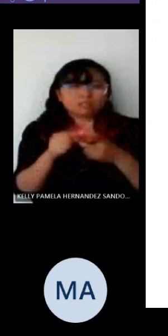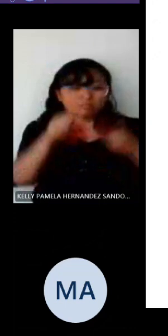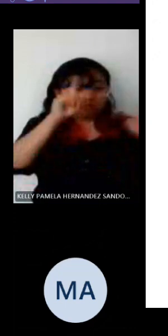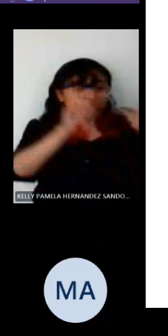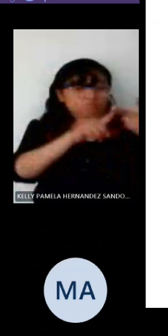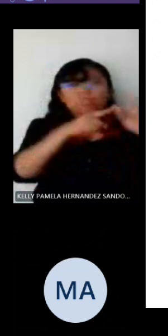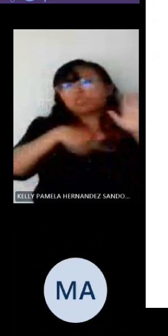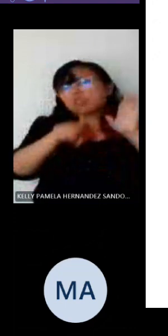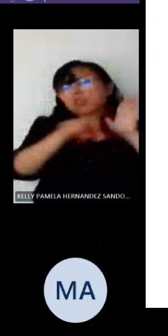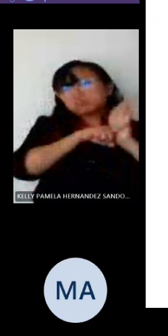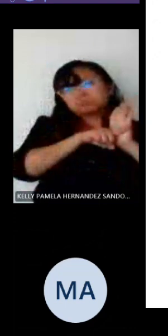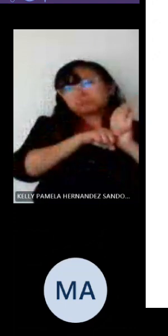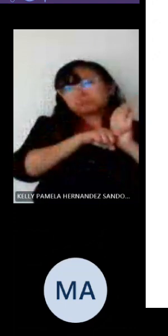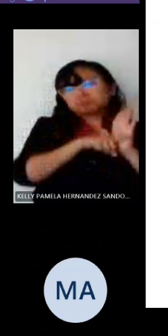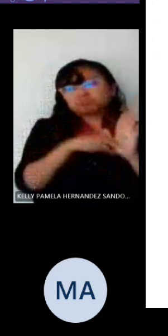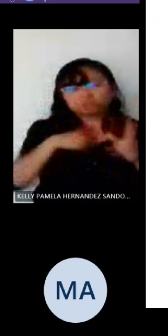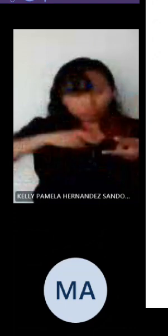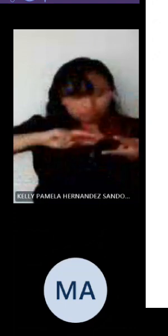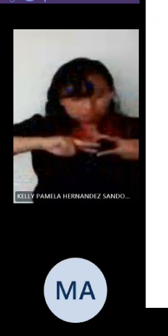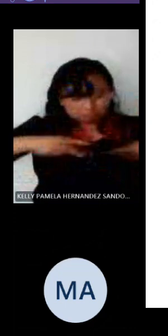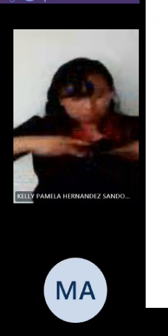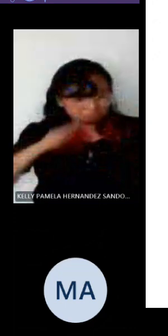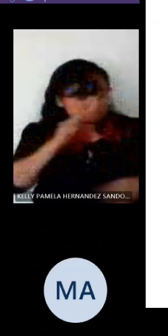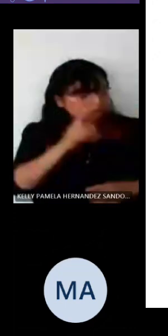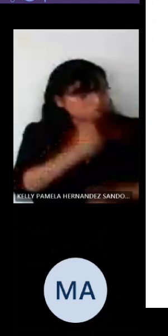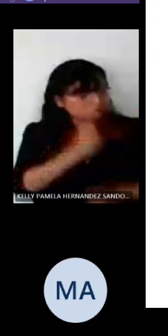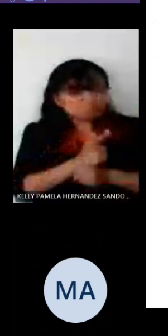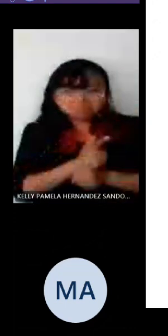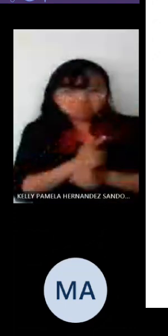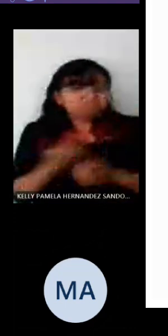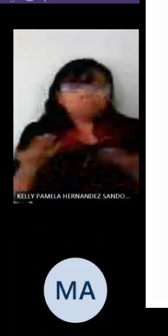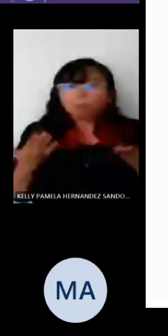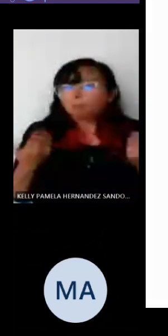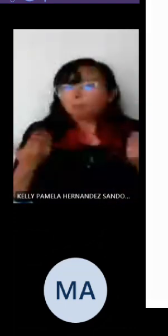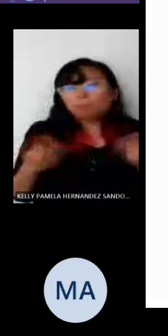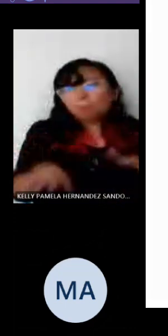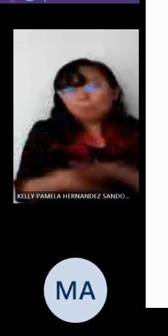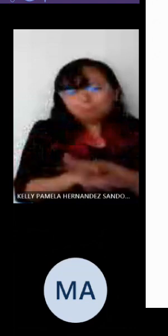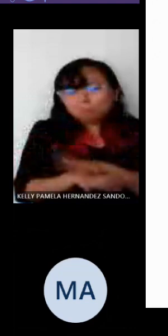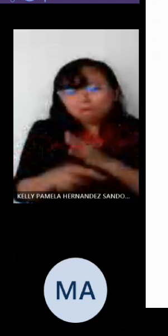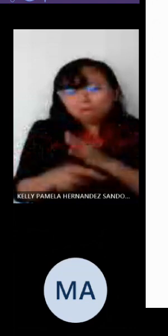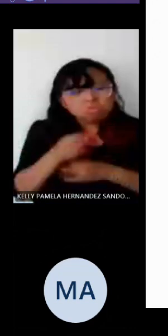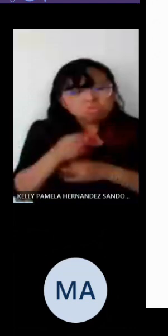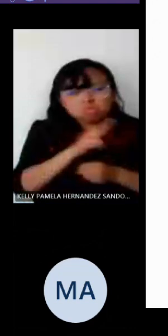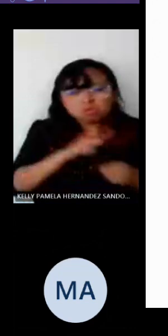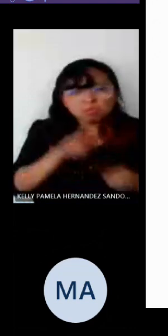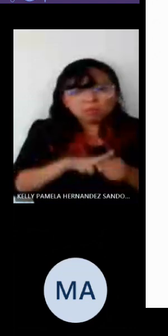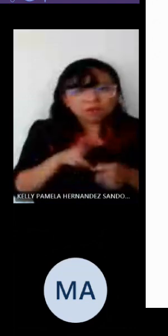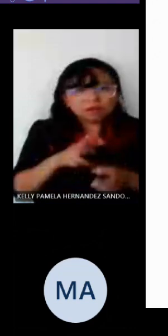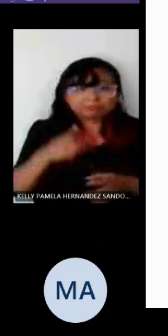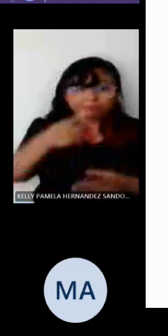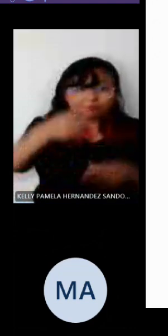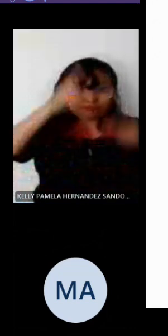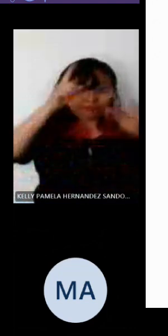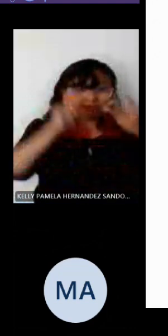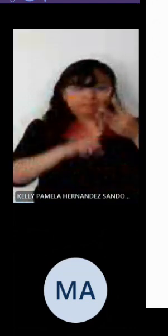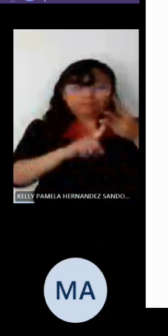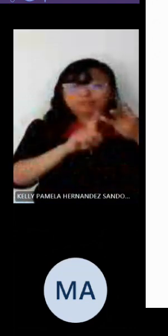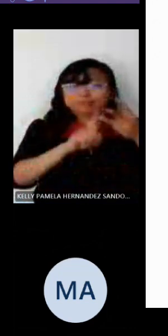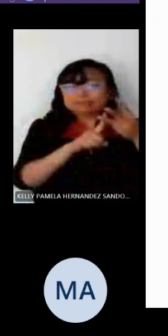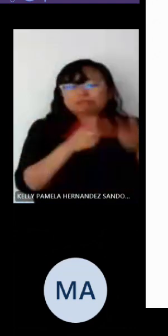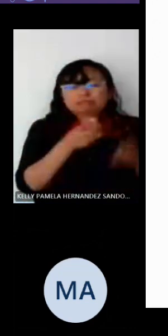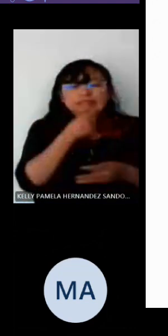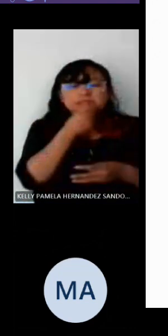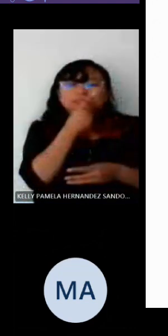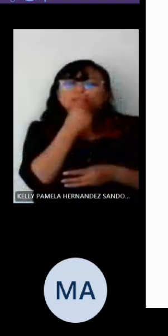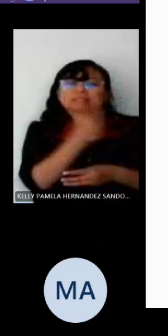de los genes que estamos analizando no hayamos encontrado mutaciones. Y en el tercero es que sea un resultado no concluyente, es